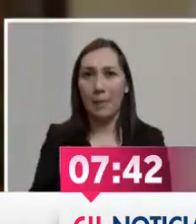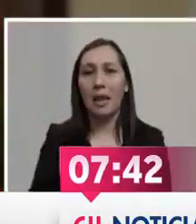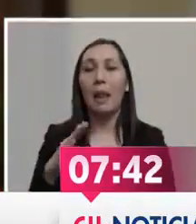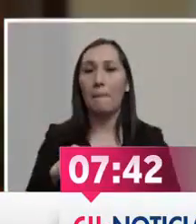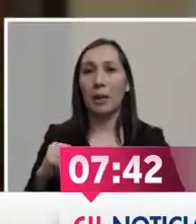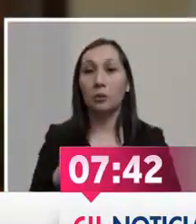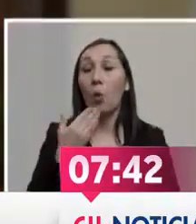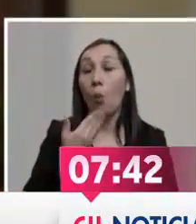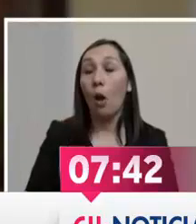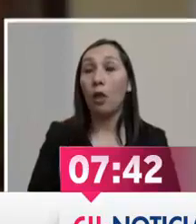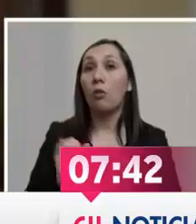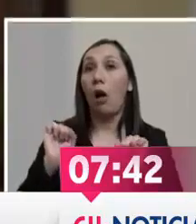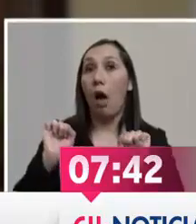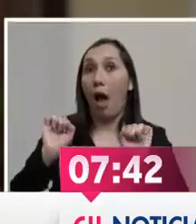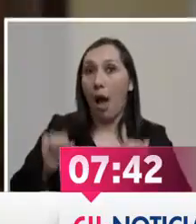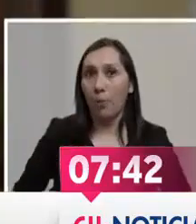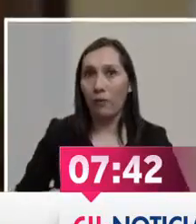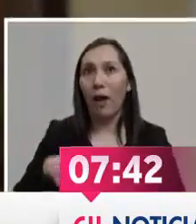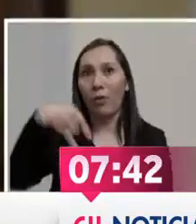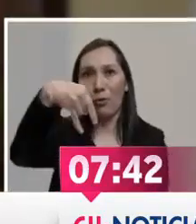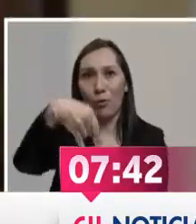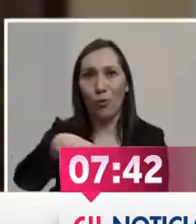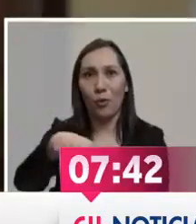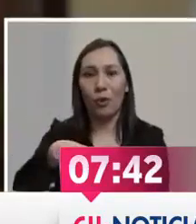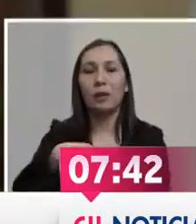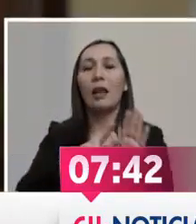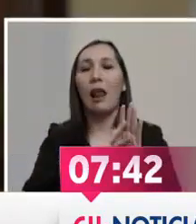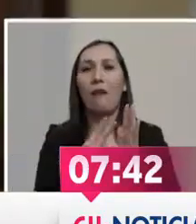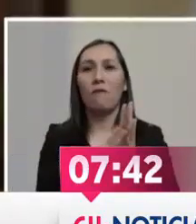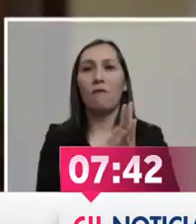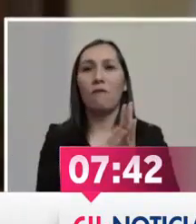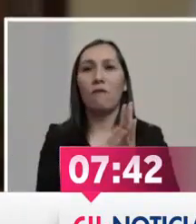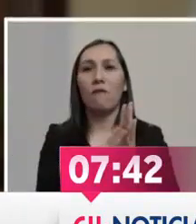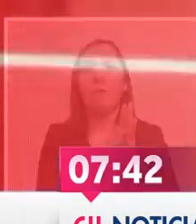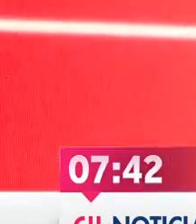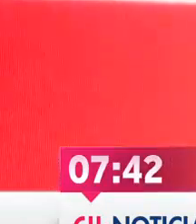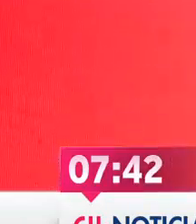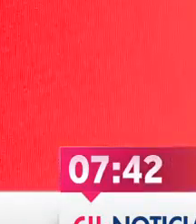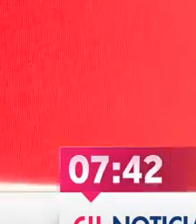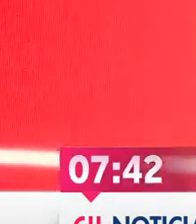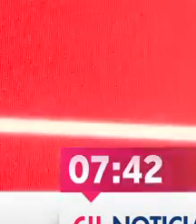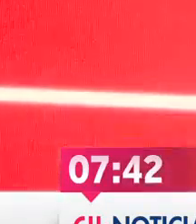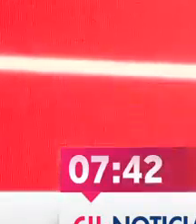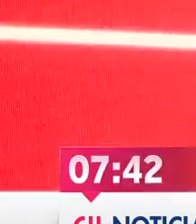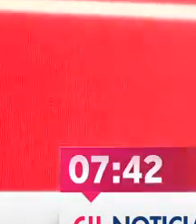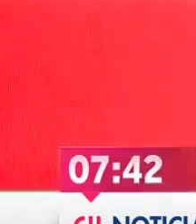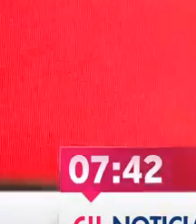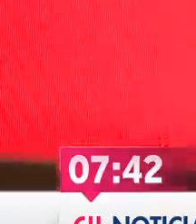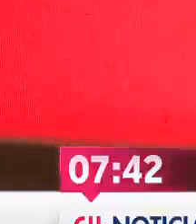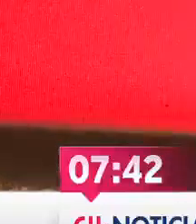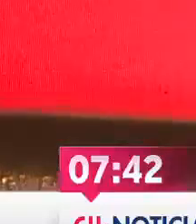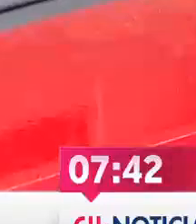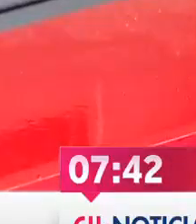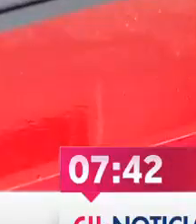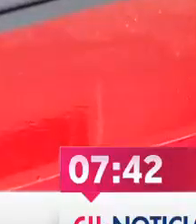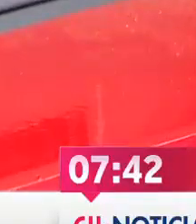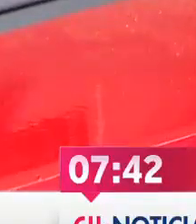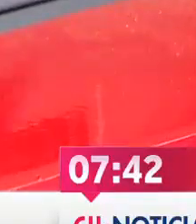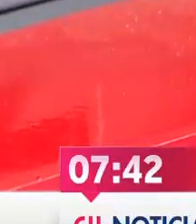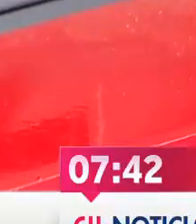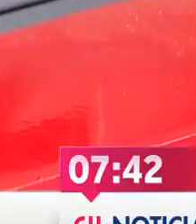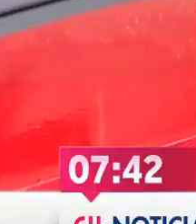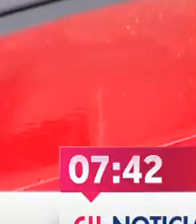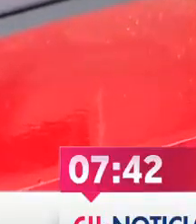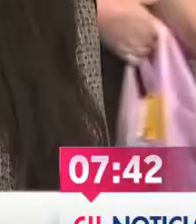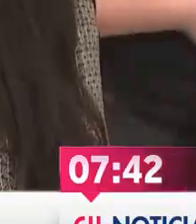250.000 pesos una vez que logremos aprobar en el Congreso la reforma tributaria. Ya, ahí está el detalle, porque también